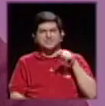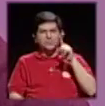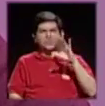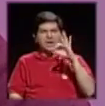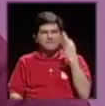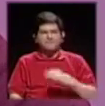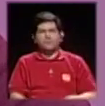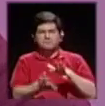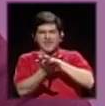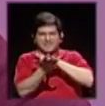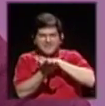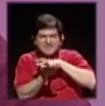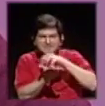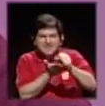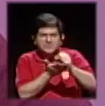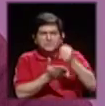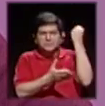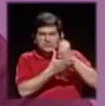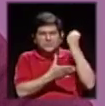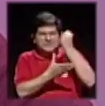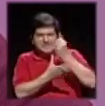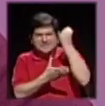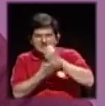la desaparición